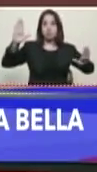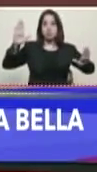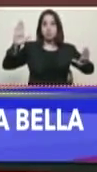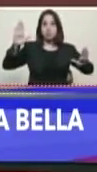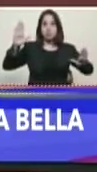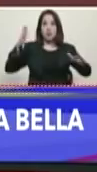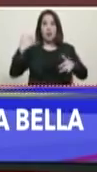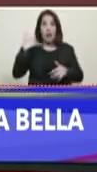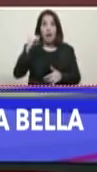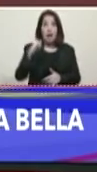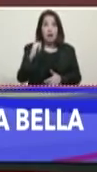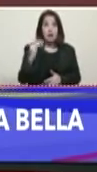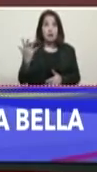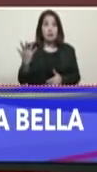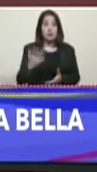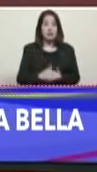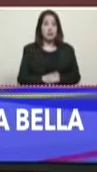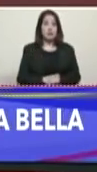con